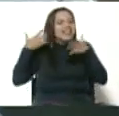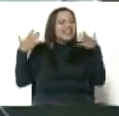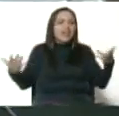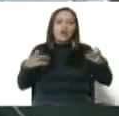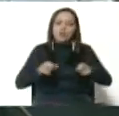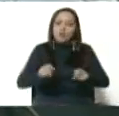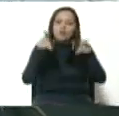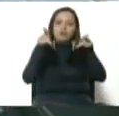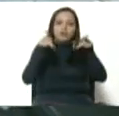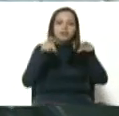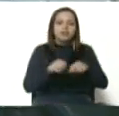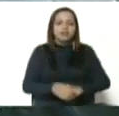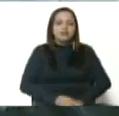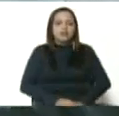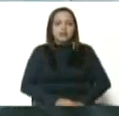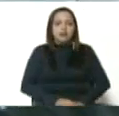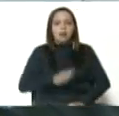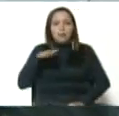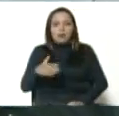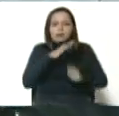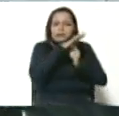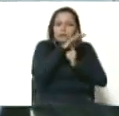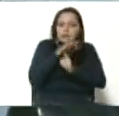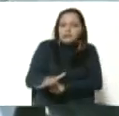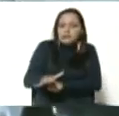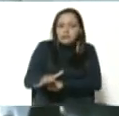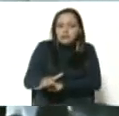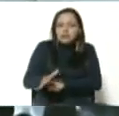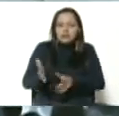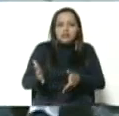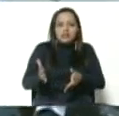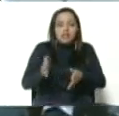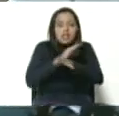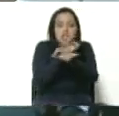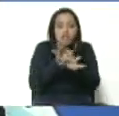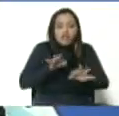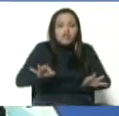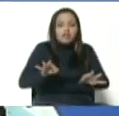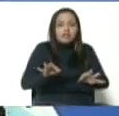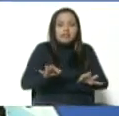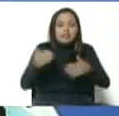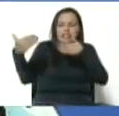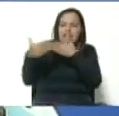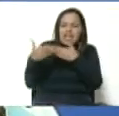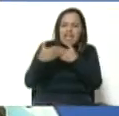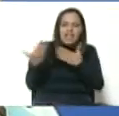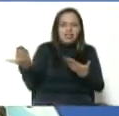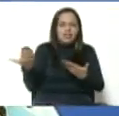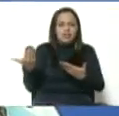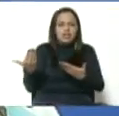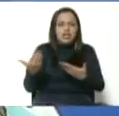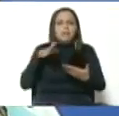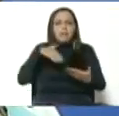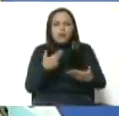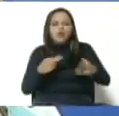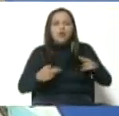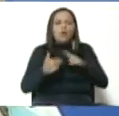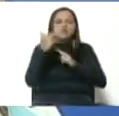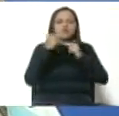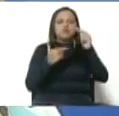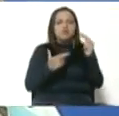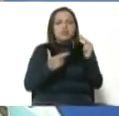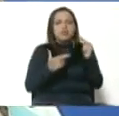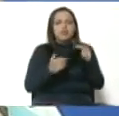oportunidad para derrotar de manera definitiva esta agresión y para construir